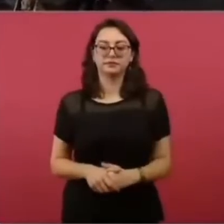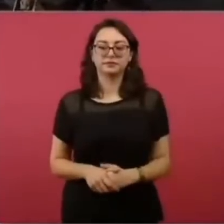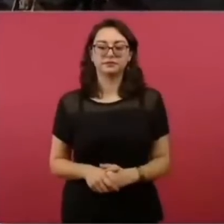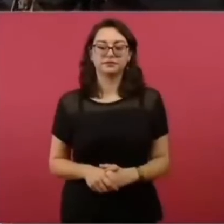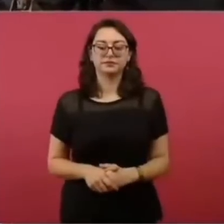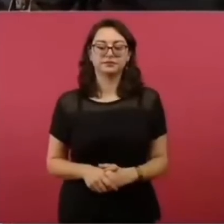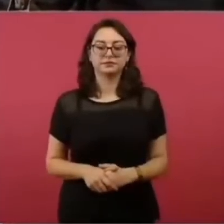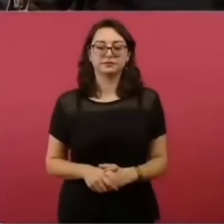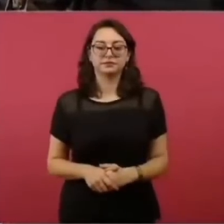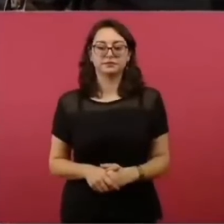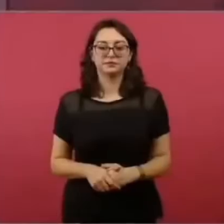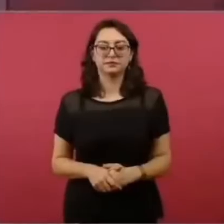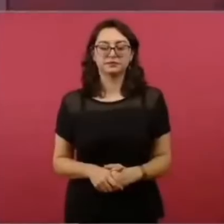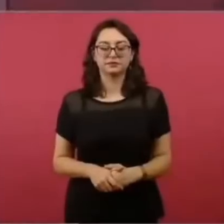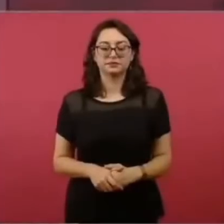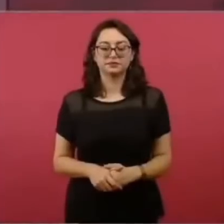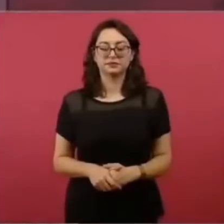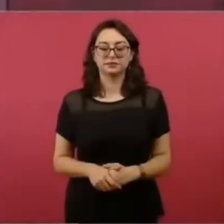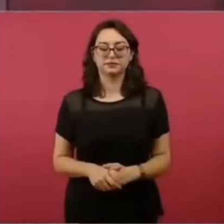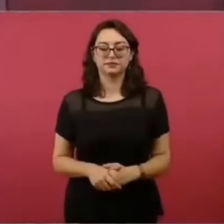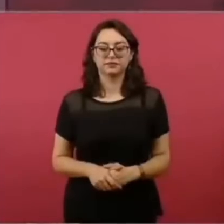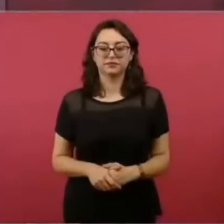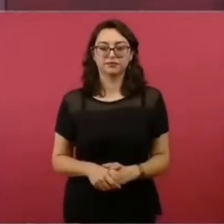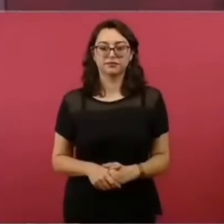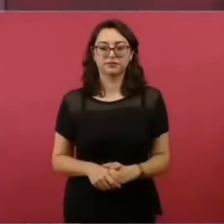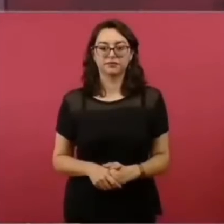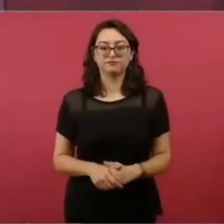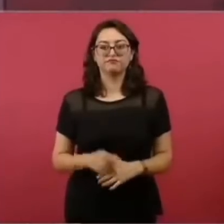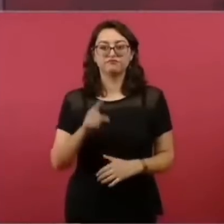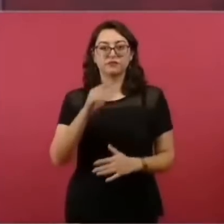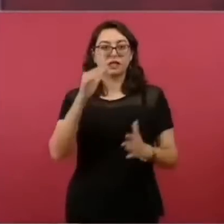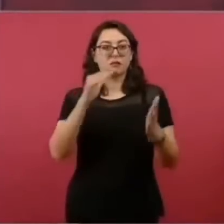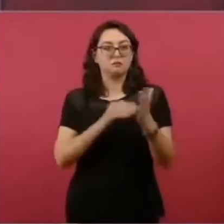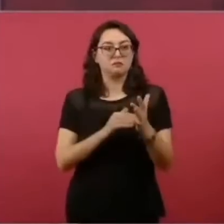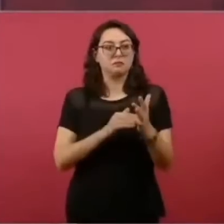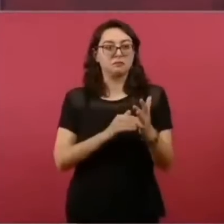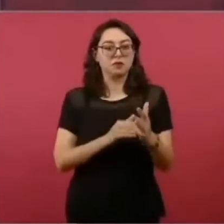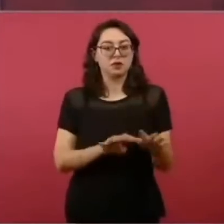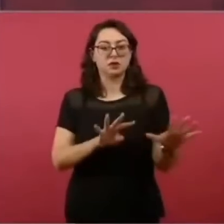es el Partido Comunista, se funda en